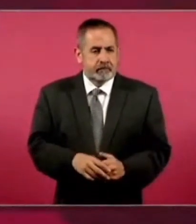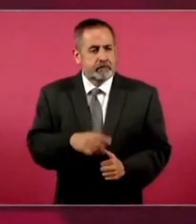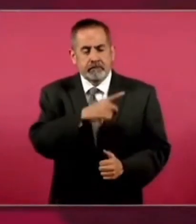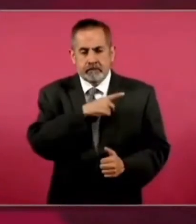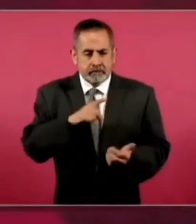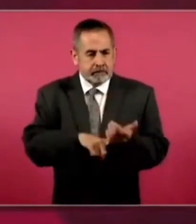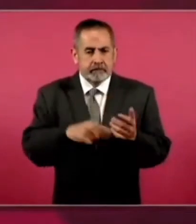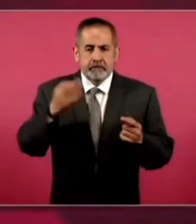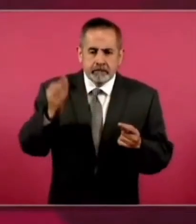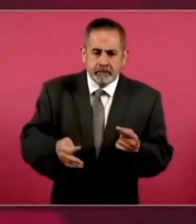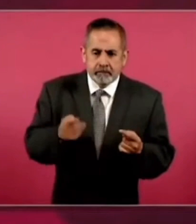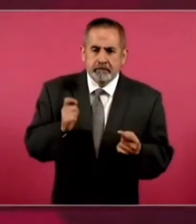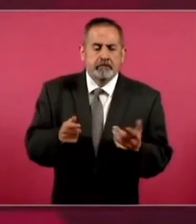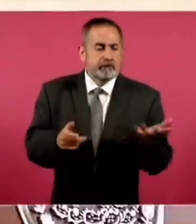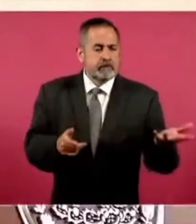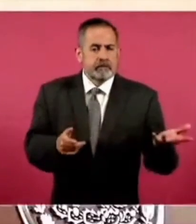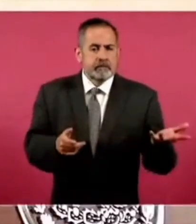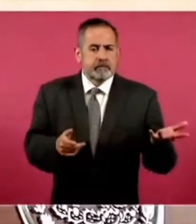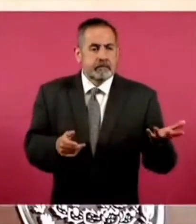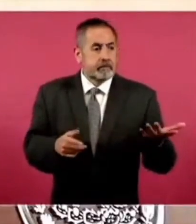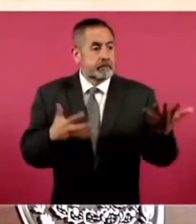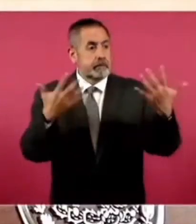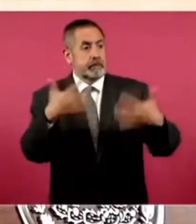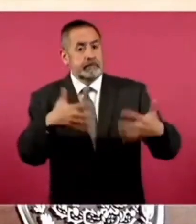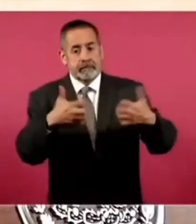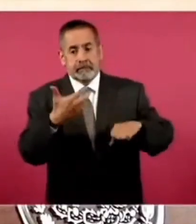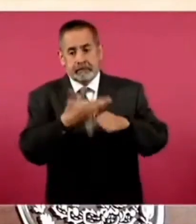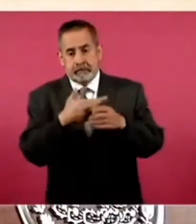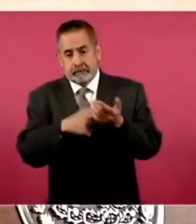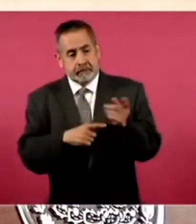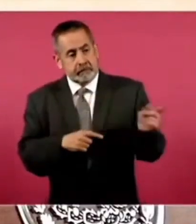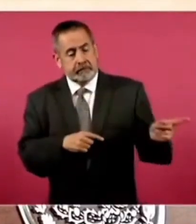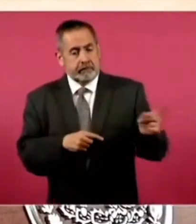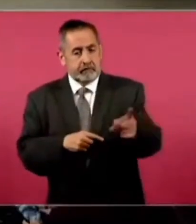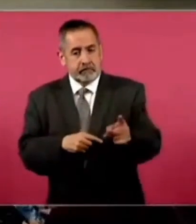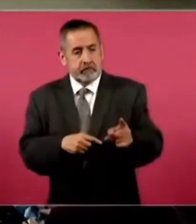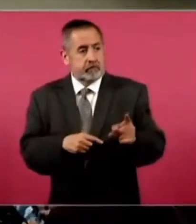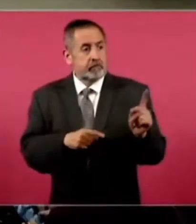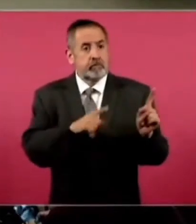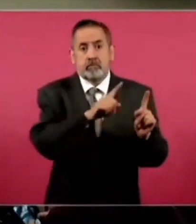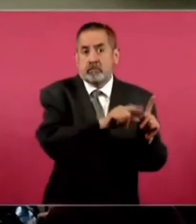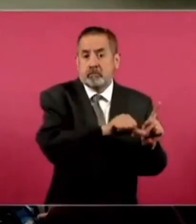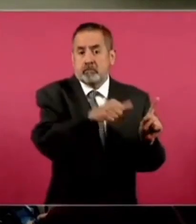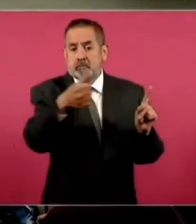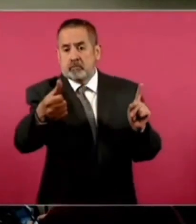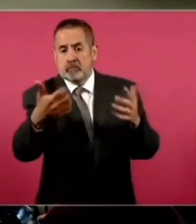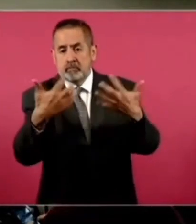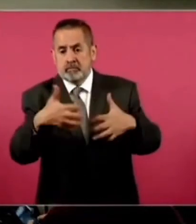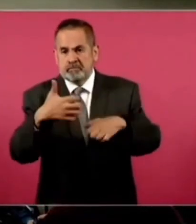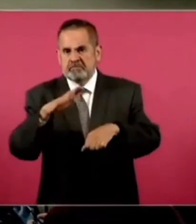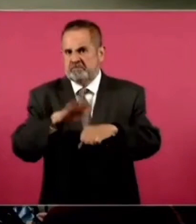acepte que empresas con más capacidad